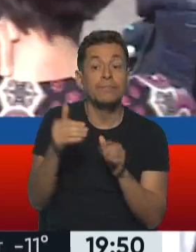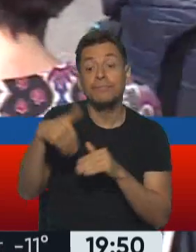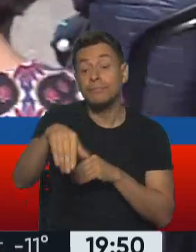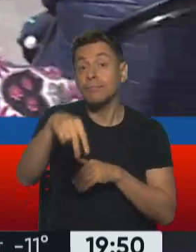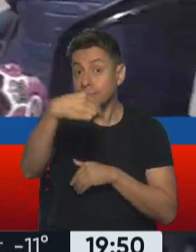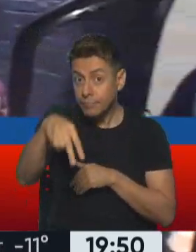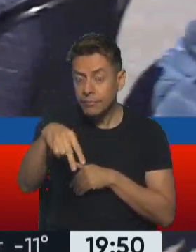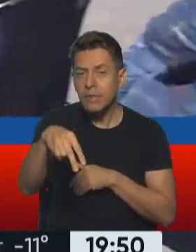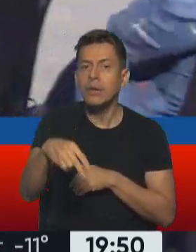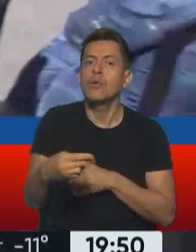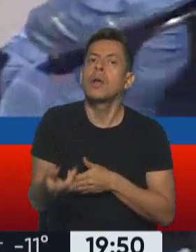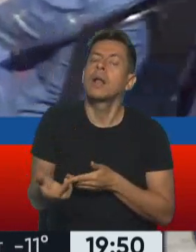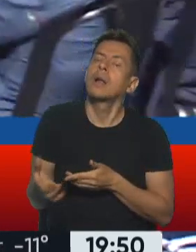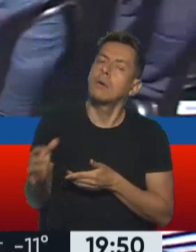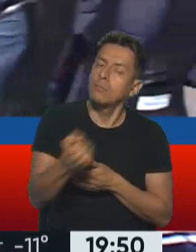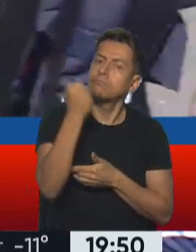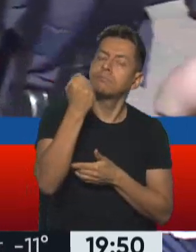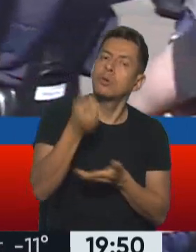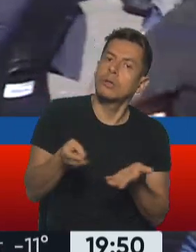noviembre recuperar, ¿no?